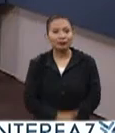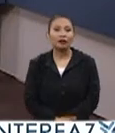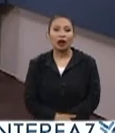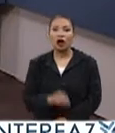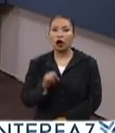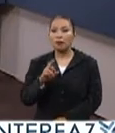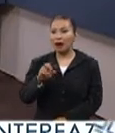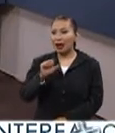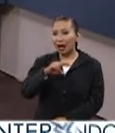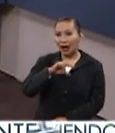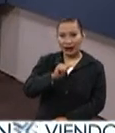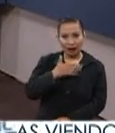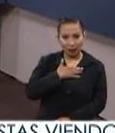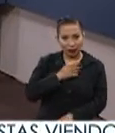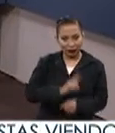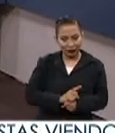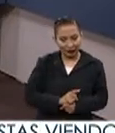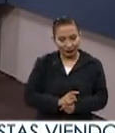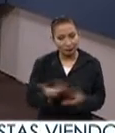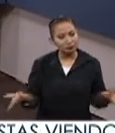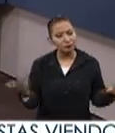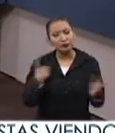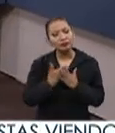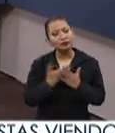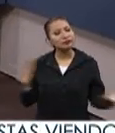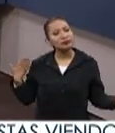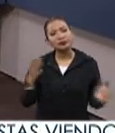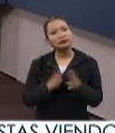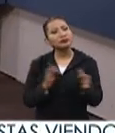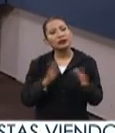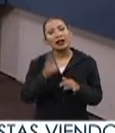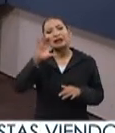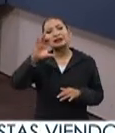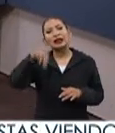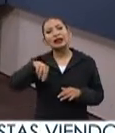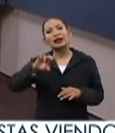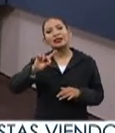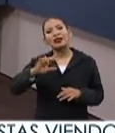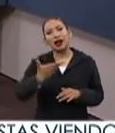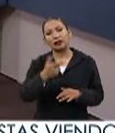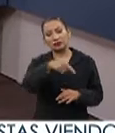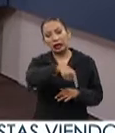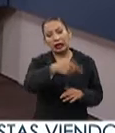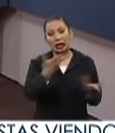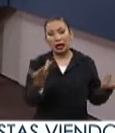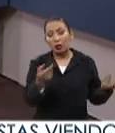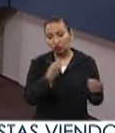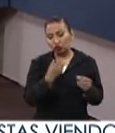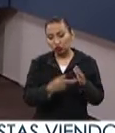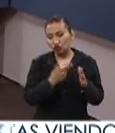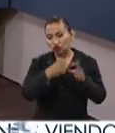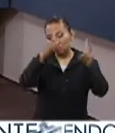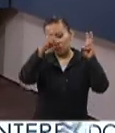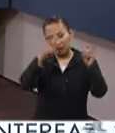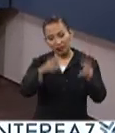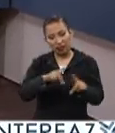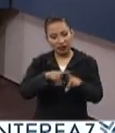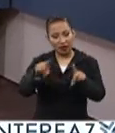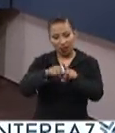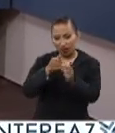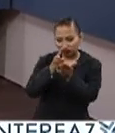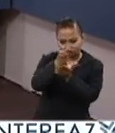muy buenos días. Ana Bienvenido, Cristina, muy maestro. buenos días. Gracias. Lo platicábamos, la Comisión Nacional de los Derechos Humanos maneja muchos temas, muchas